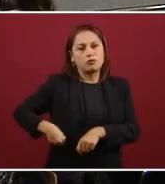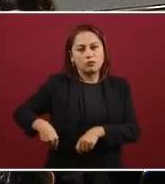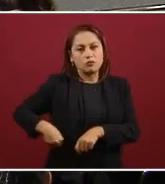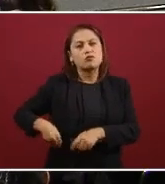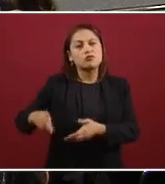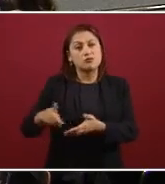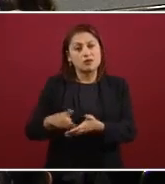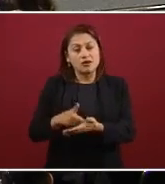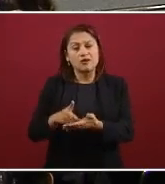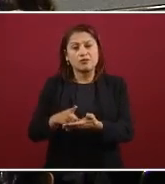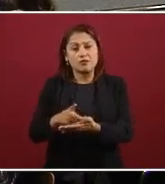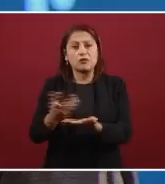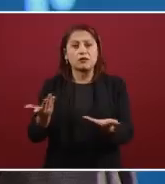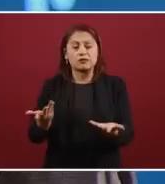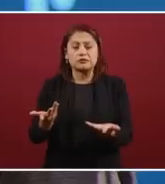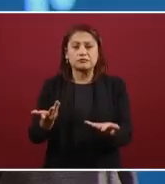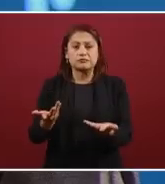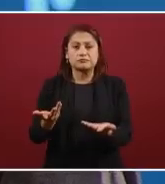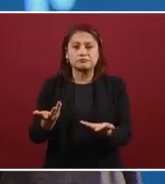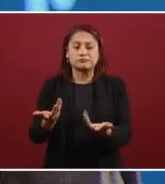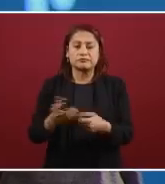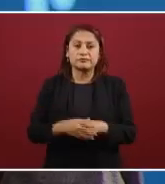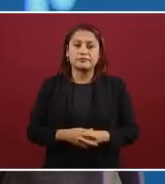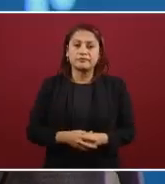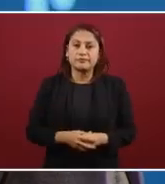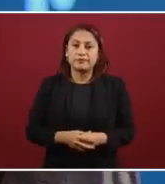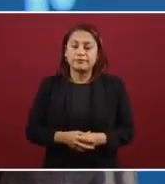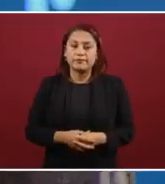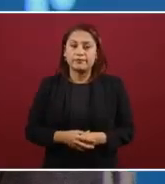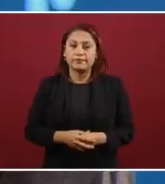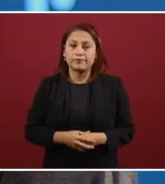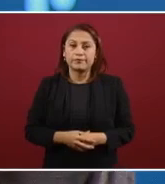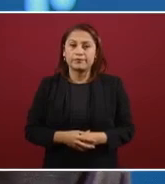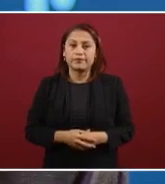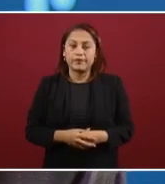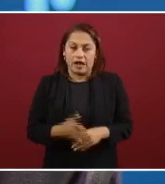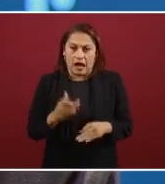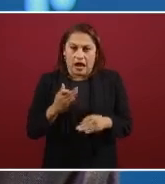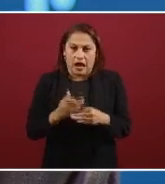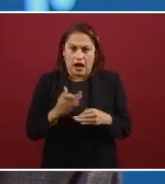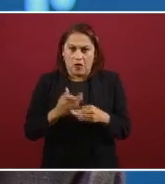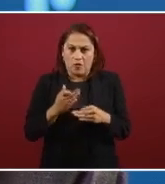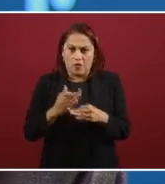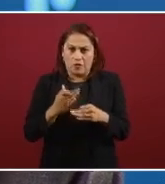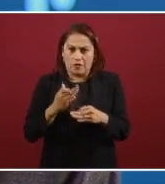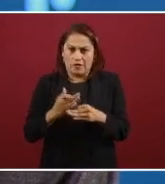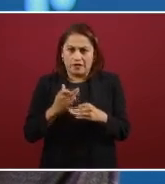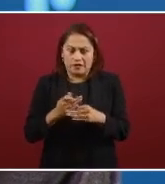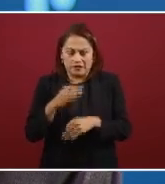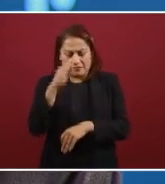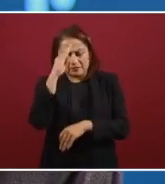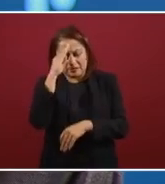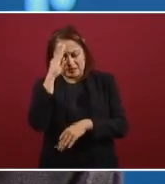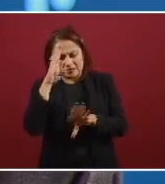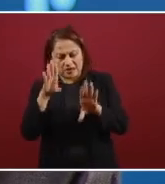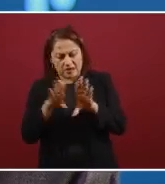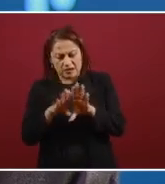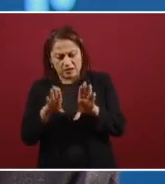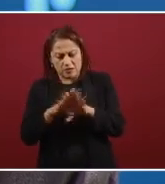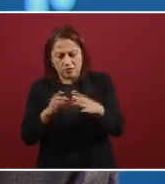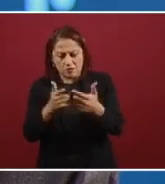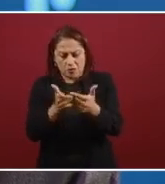esta economía de las drogas. Entonces, desconstruir esta economía de las drogas y